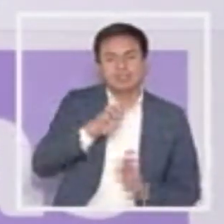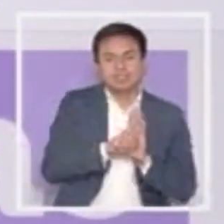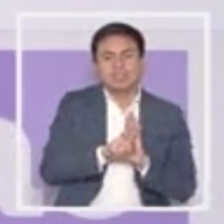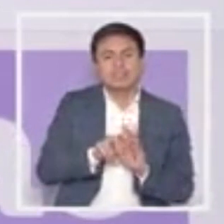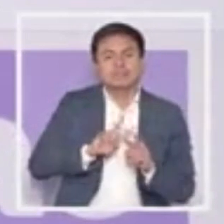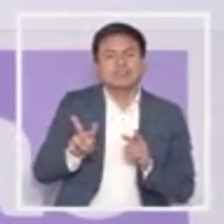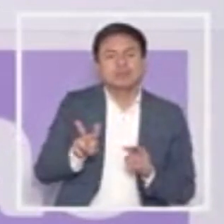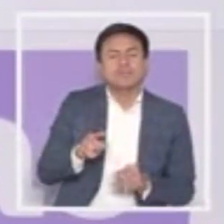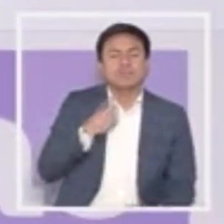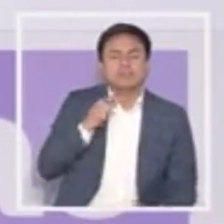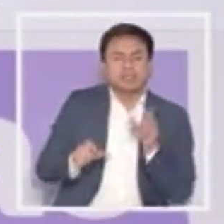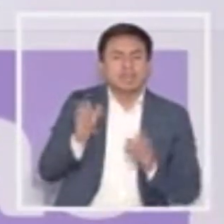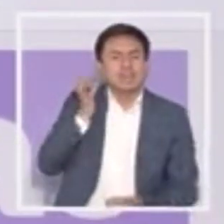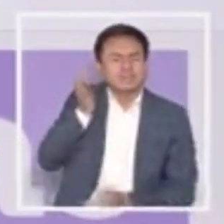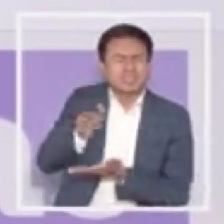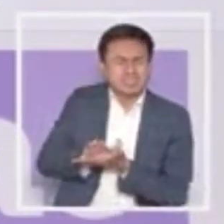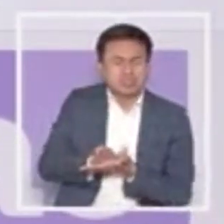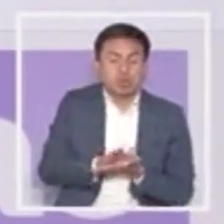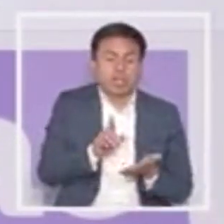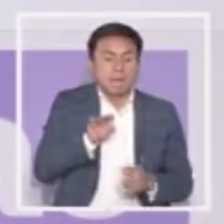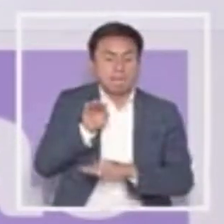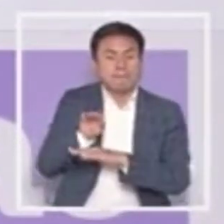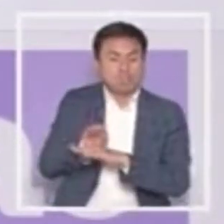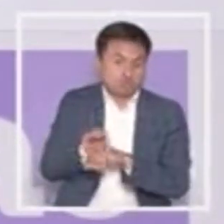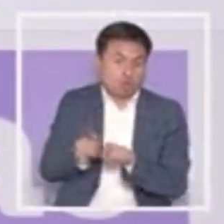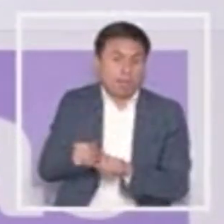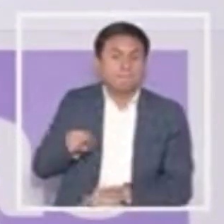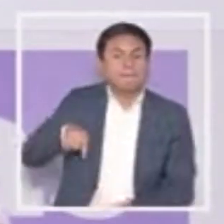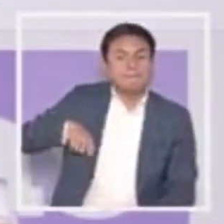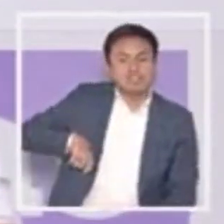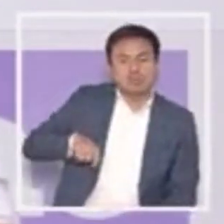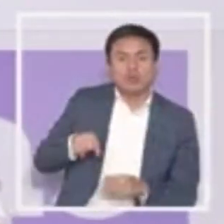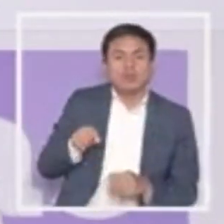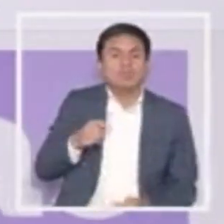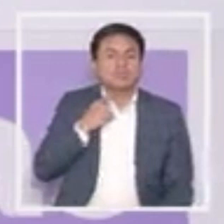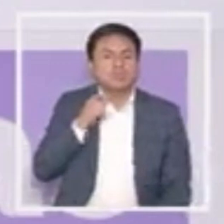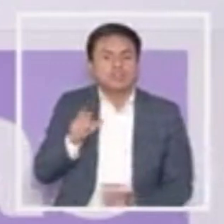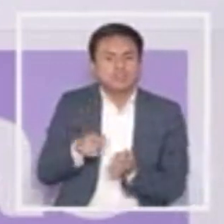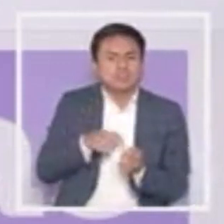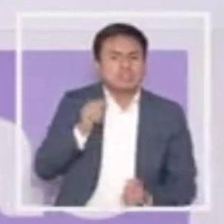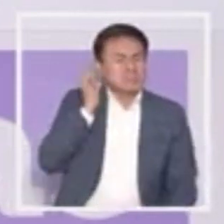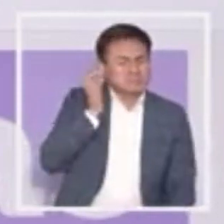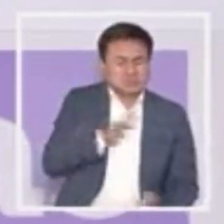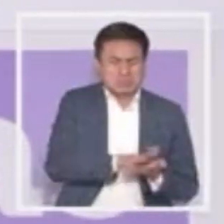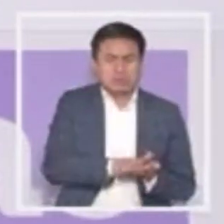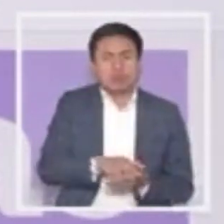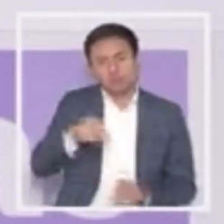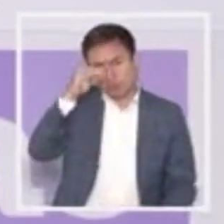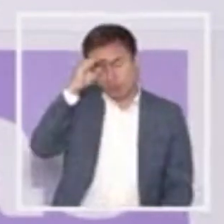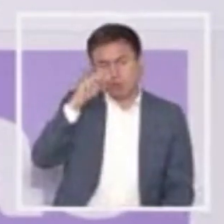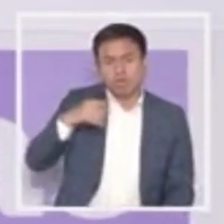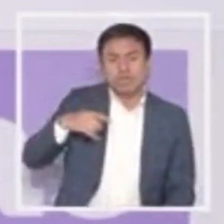de víctimas de femicidio, que contempla una pensión para las familias de víctimas de femicidio, y confío plenamente en que los parlamentarios en la